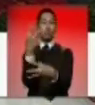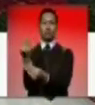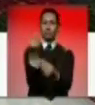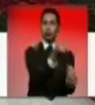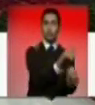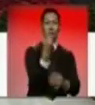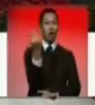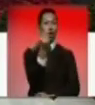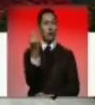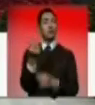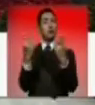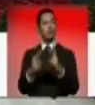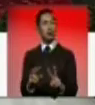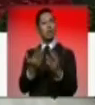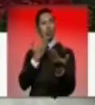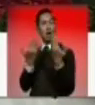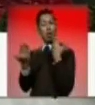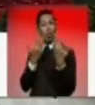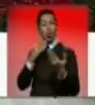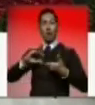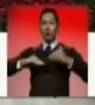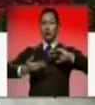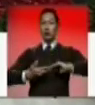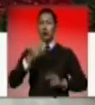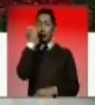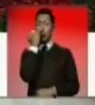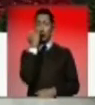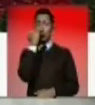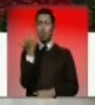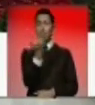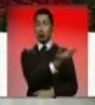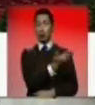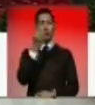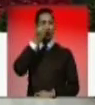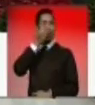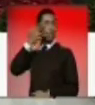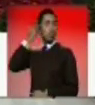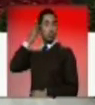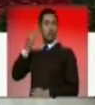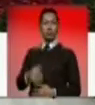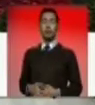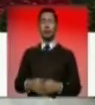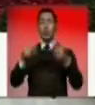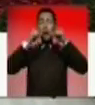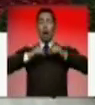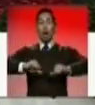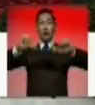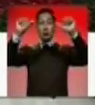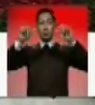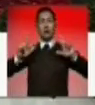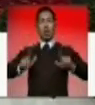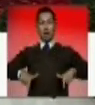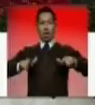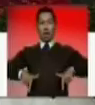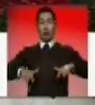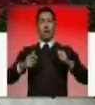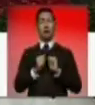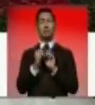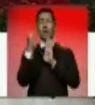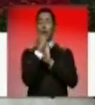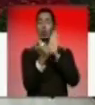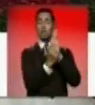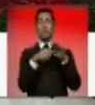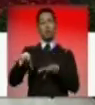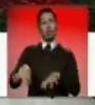de dialogar con las comunidades indígenas de la Amazonía. Estos anuncios los hizo Moreno durante una agenda